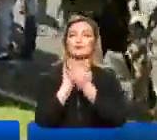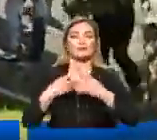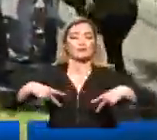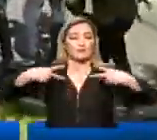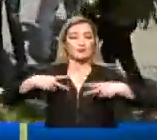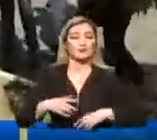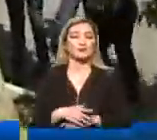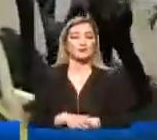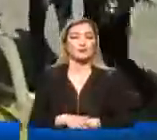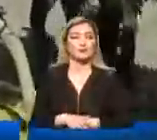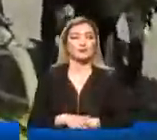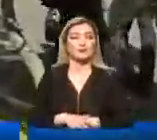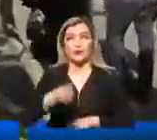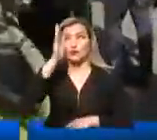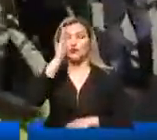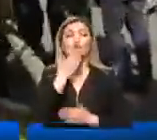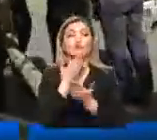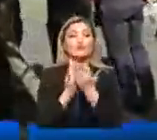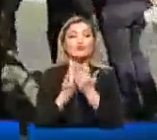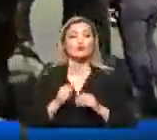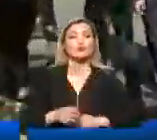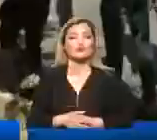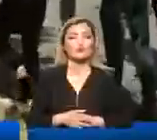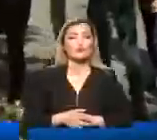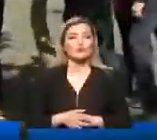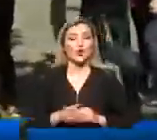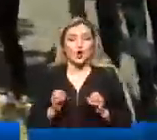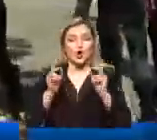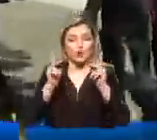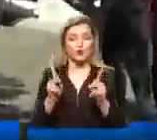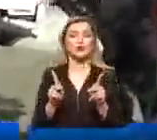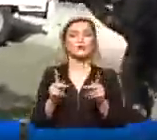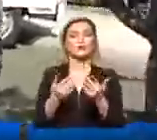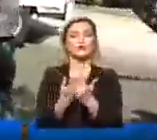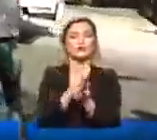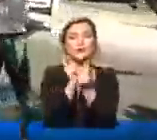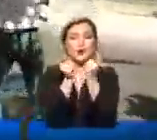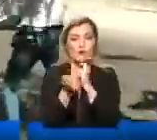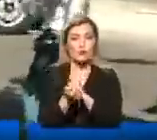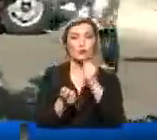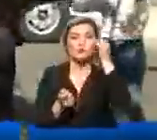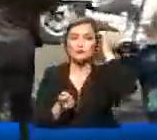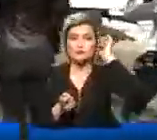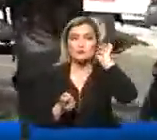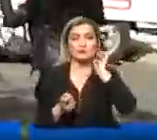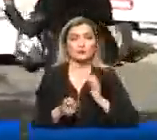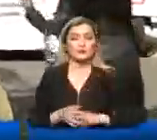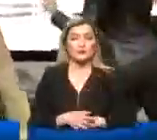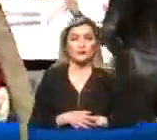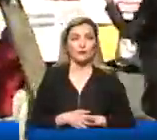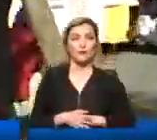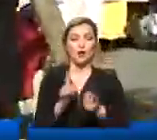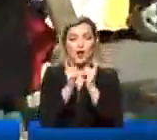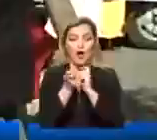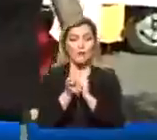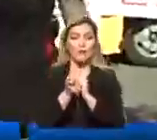vida. Yo creo que hay que agradecer a Dios porque nos está dando una oportunidad nueva de cambiar. Tenemos que cambiar por el bien